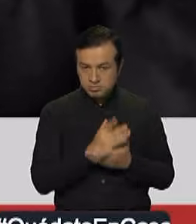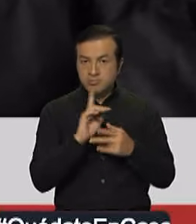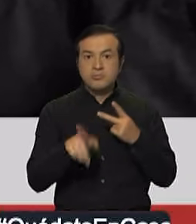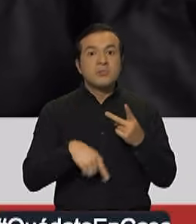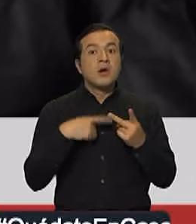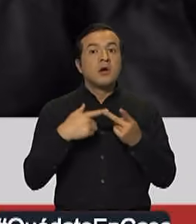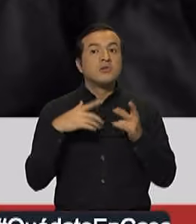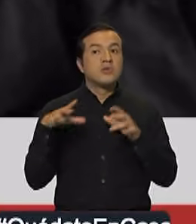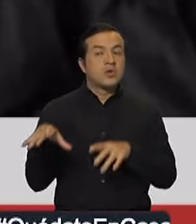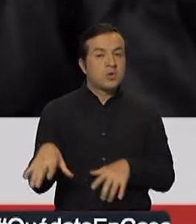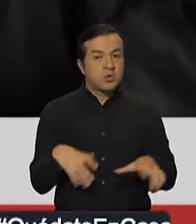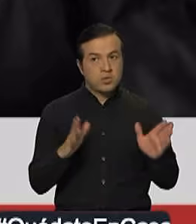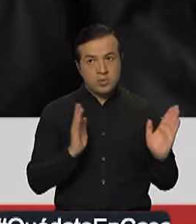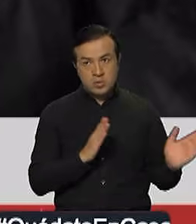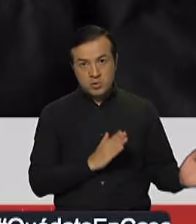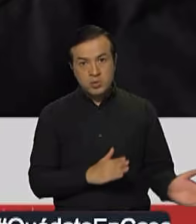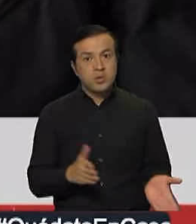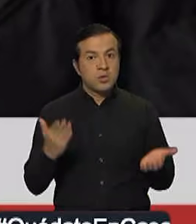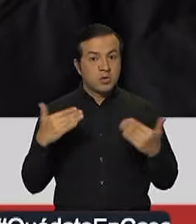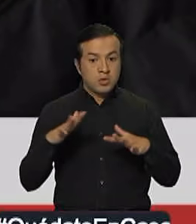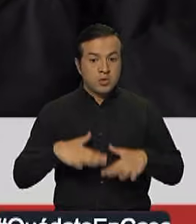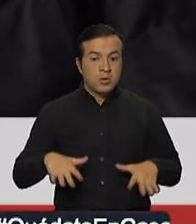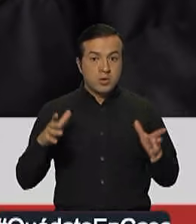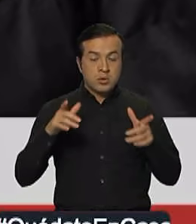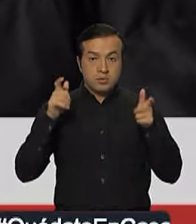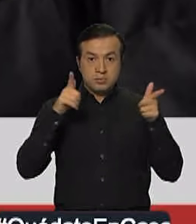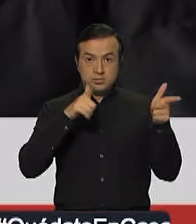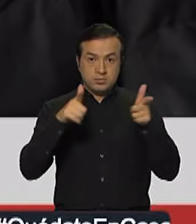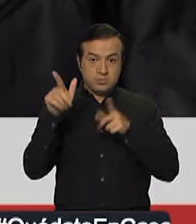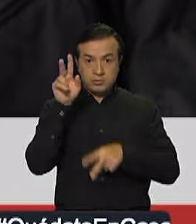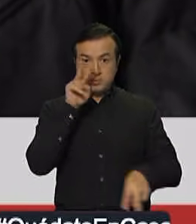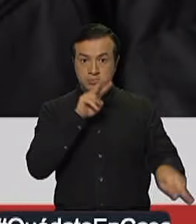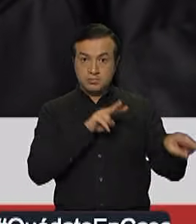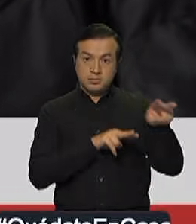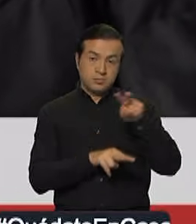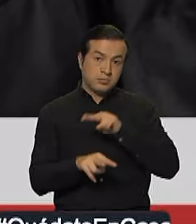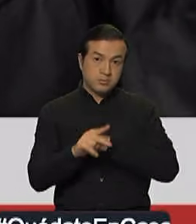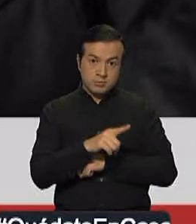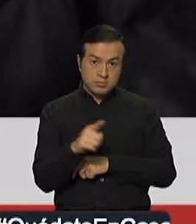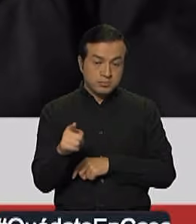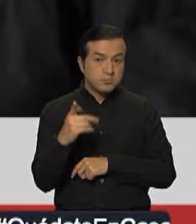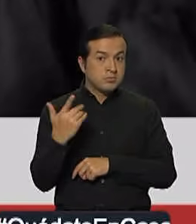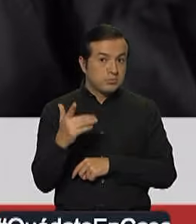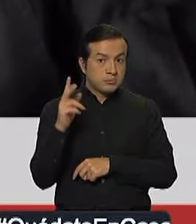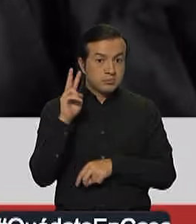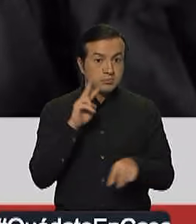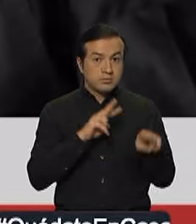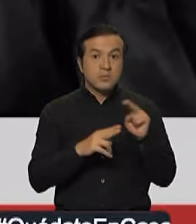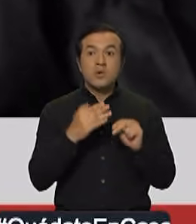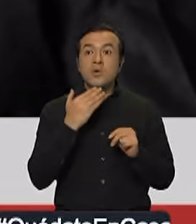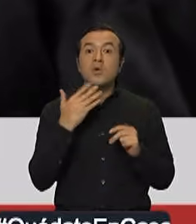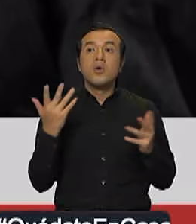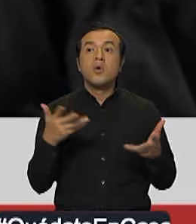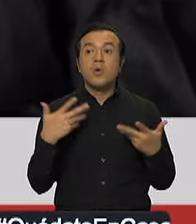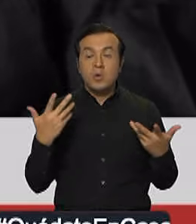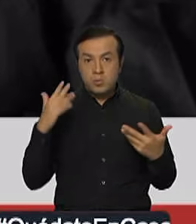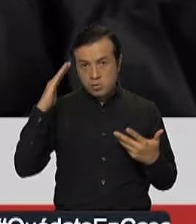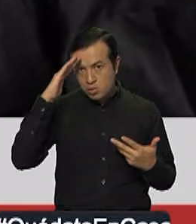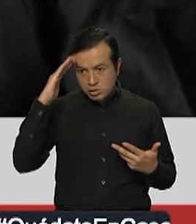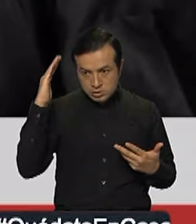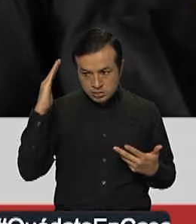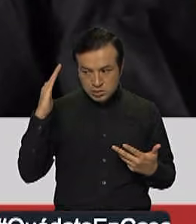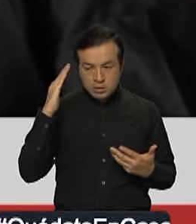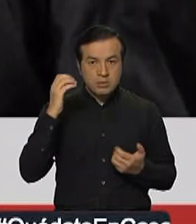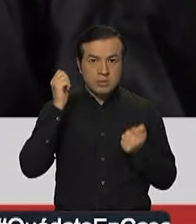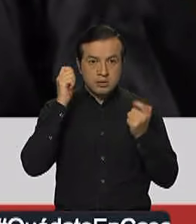las coordinaciones se están manejando desde este puesto de mando operativo para armonizar la tarea de la policía,